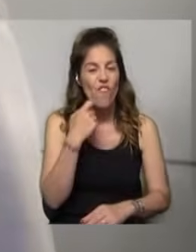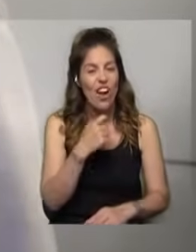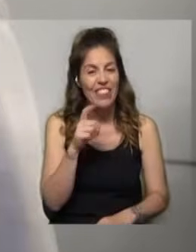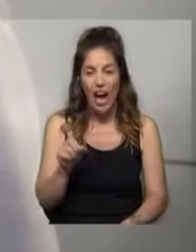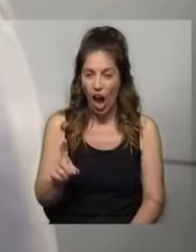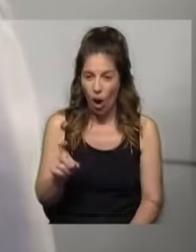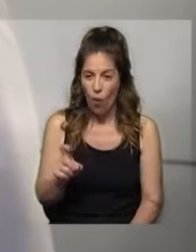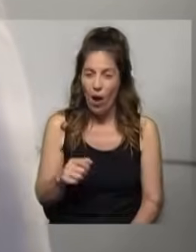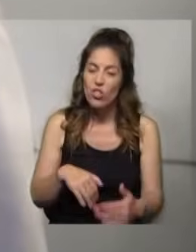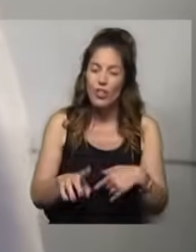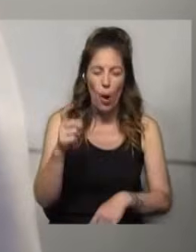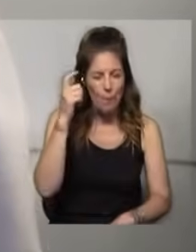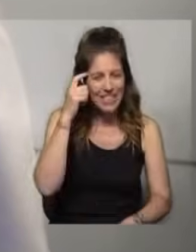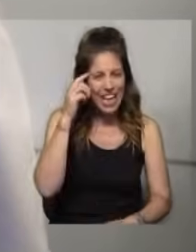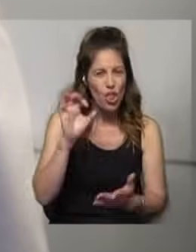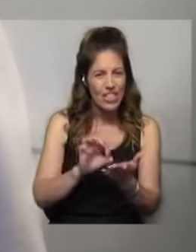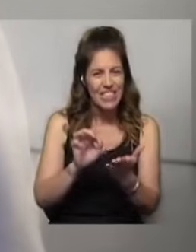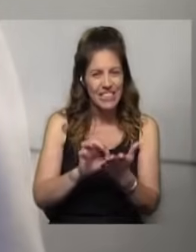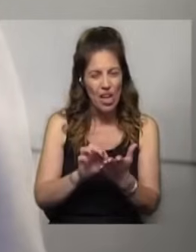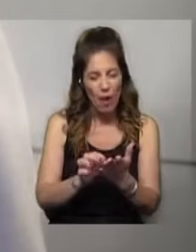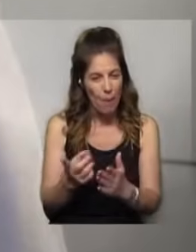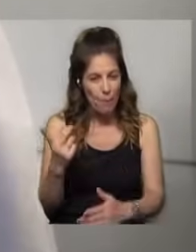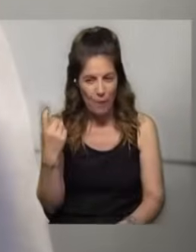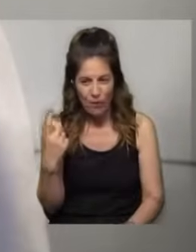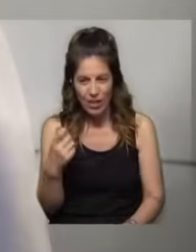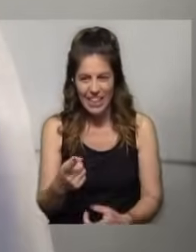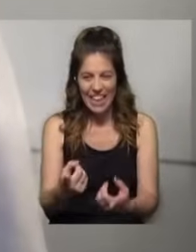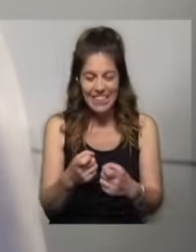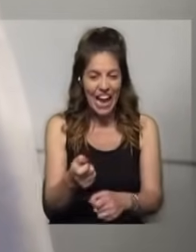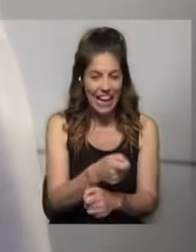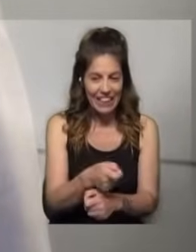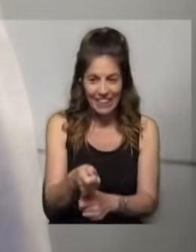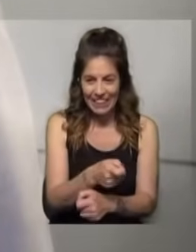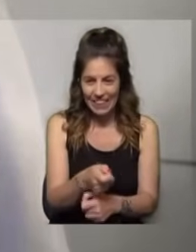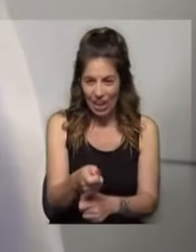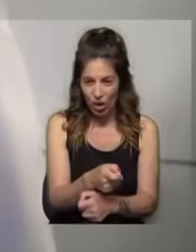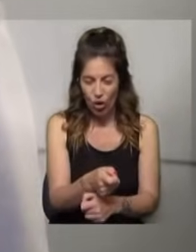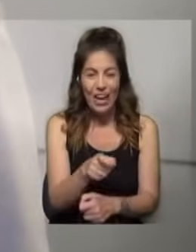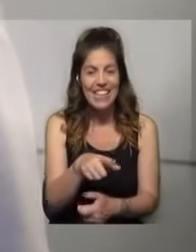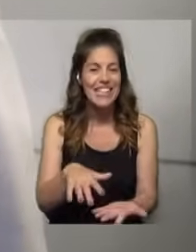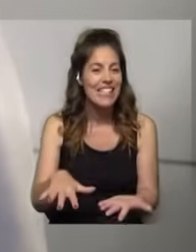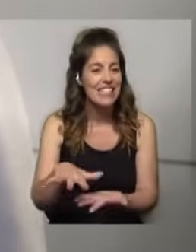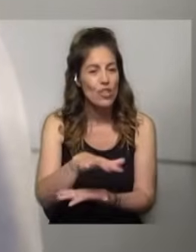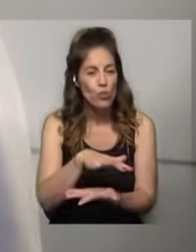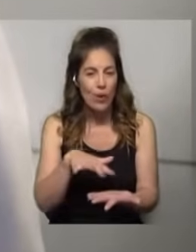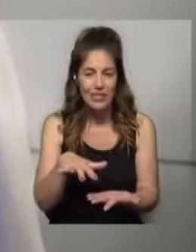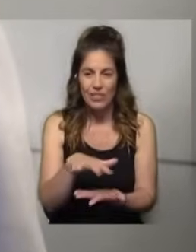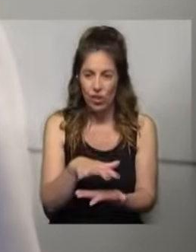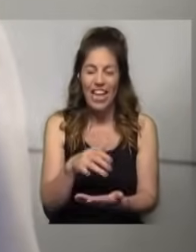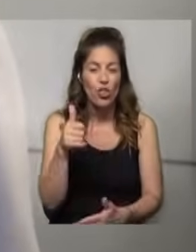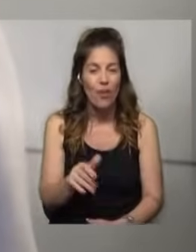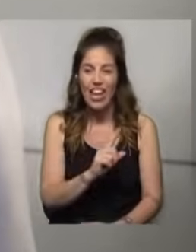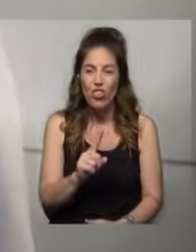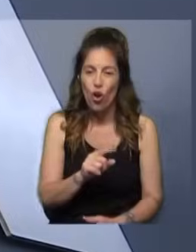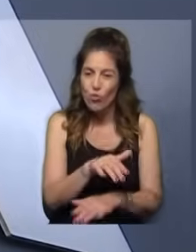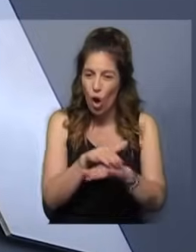agua sobre todo pensando en sistemas más intensivos y que por ahí requieran riego e esas situaciones todavía no están